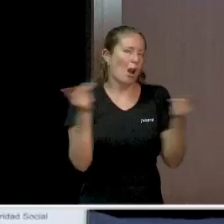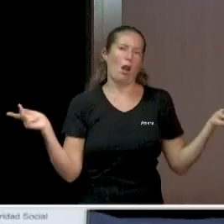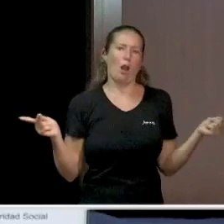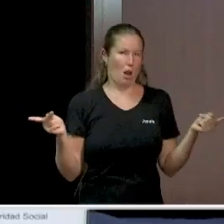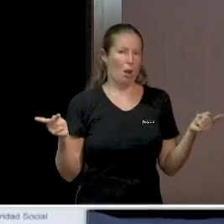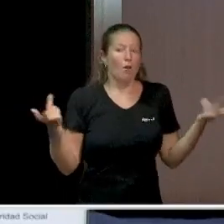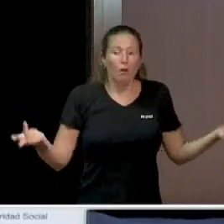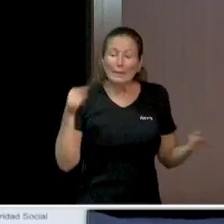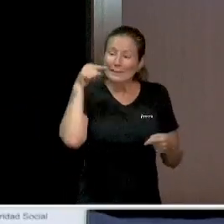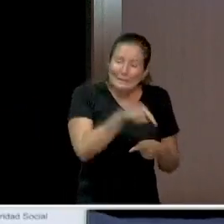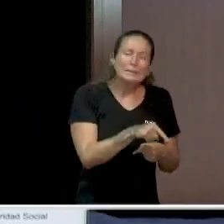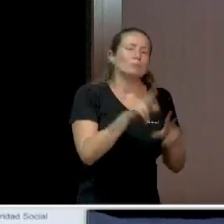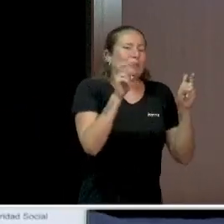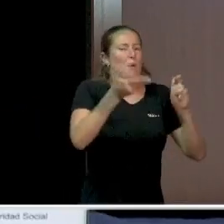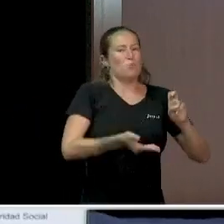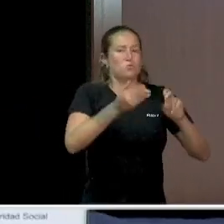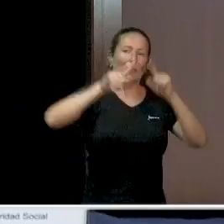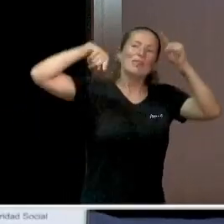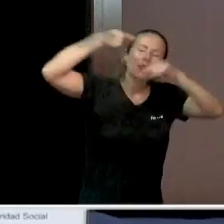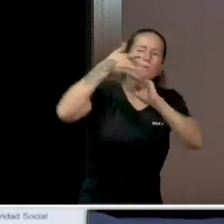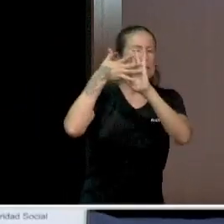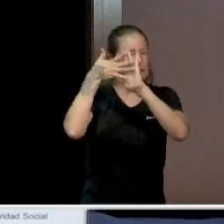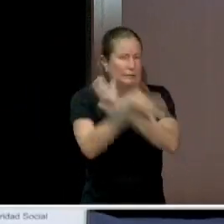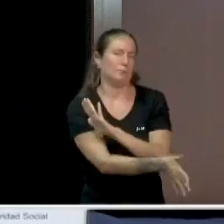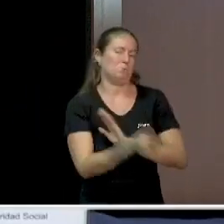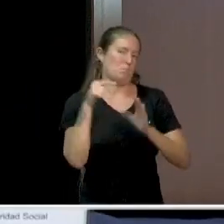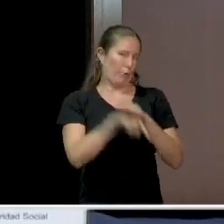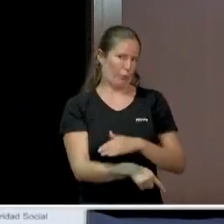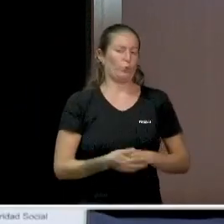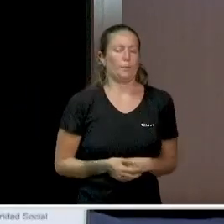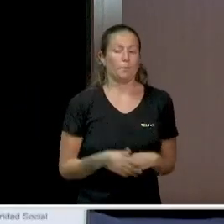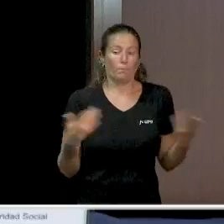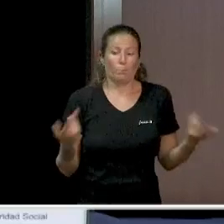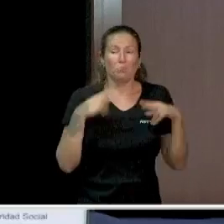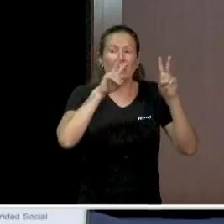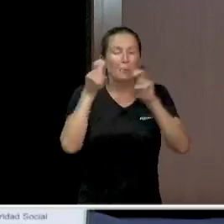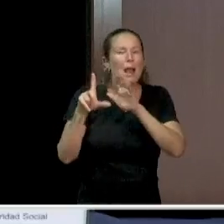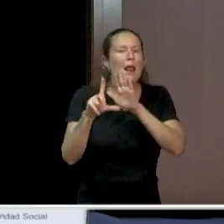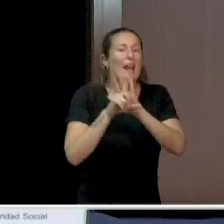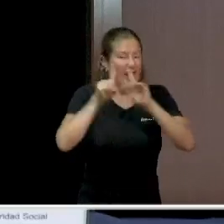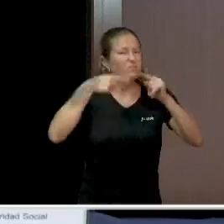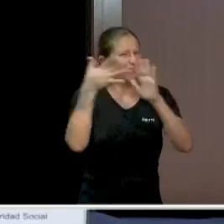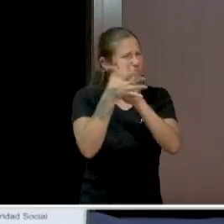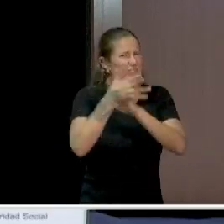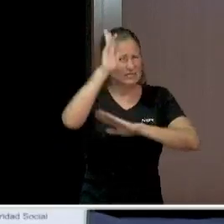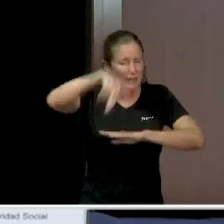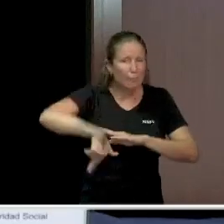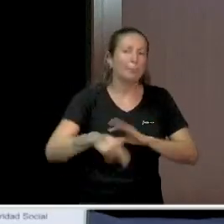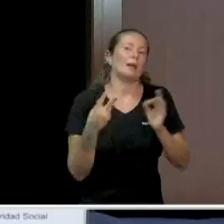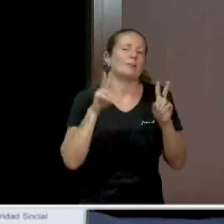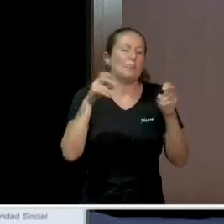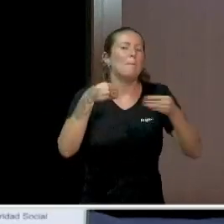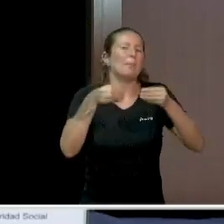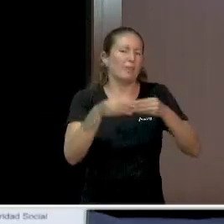premisa importante que dará luego razón a otras previsiones legales sobre las que haré especial hincapié, sobre todo en materia de